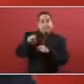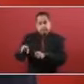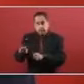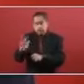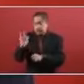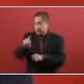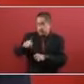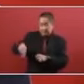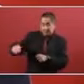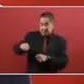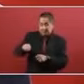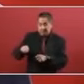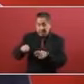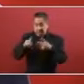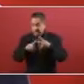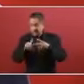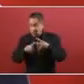si